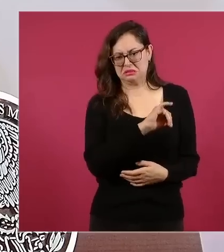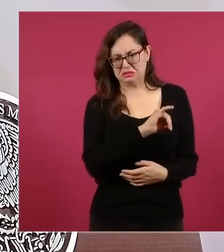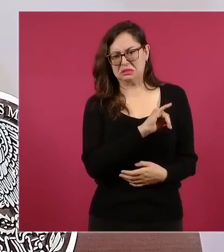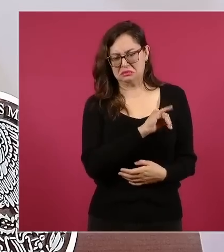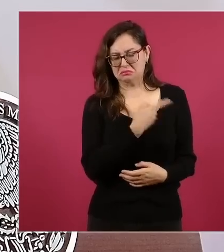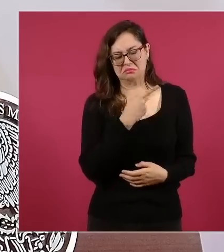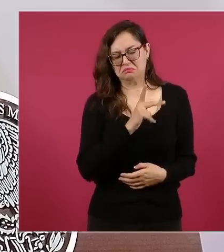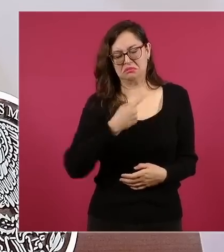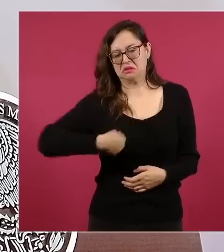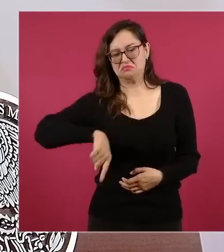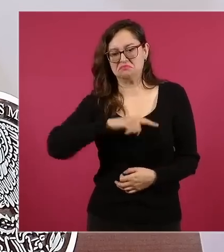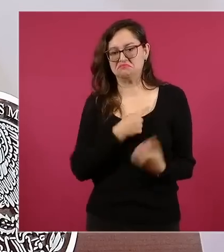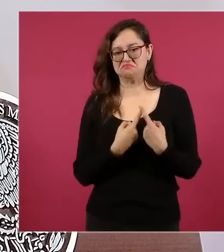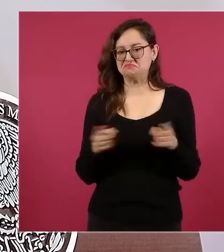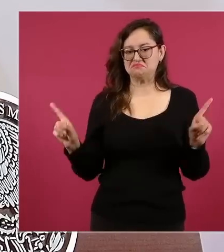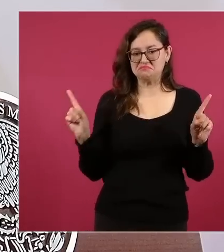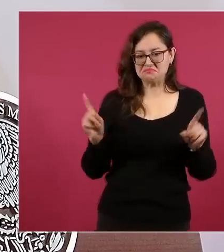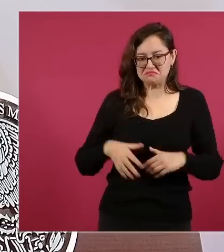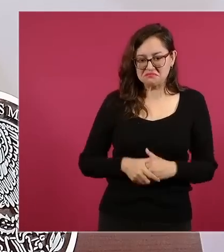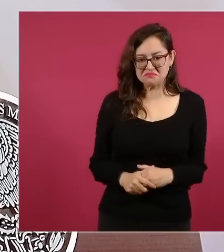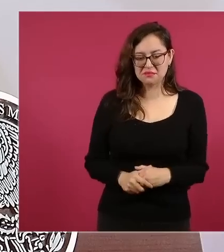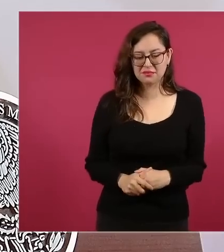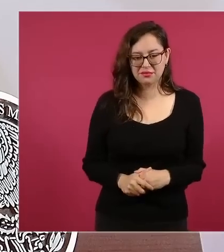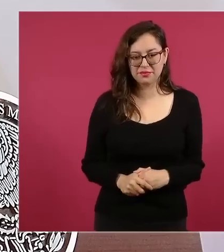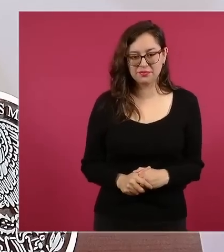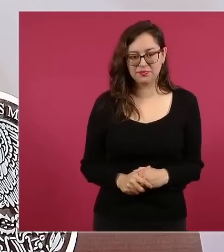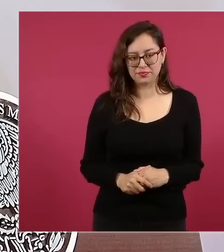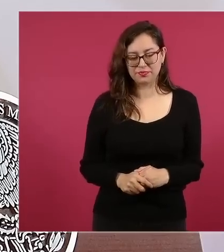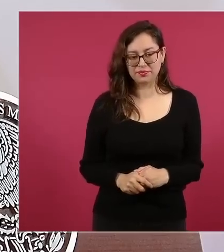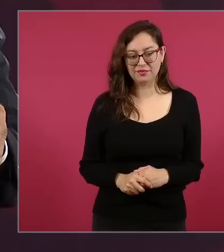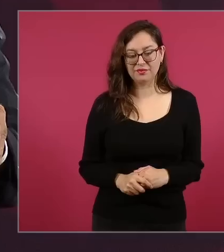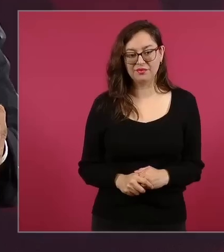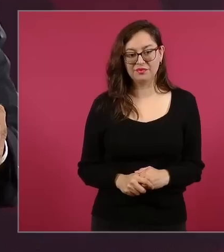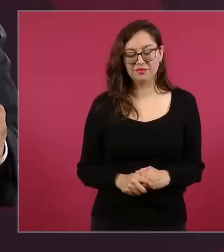Le podría decir que